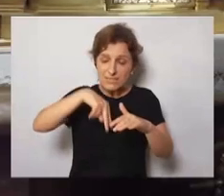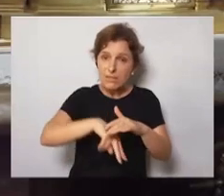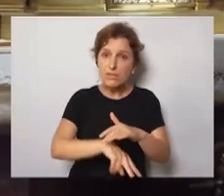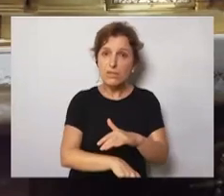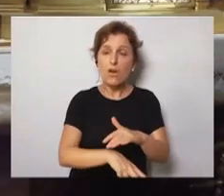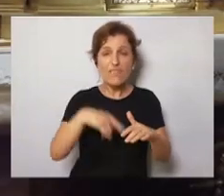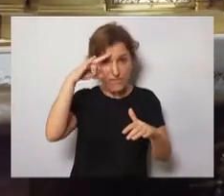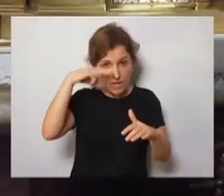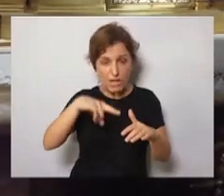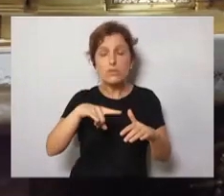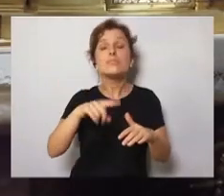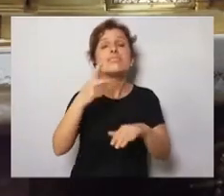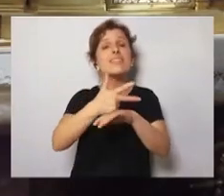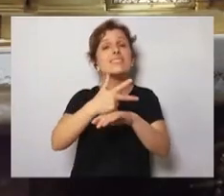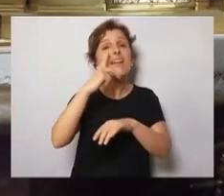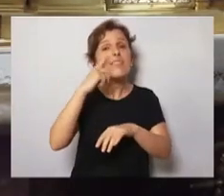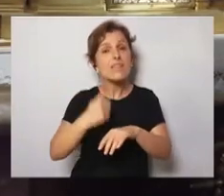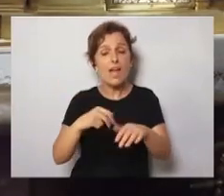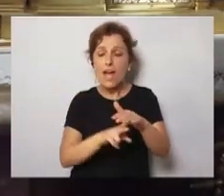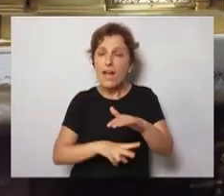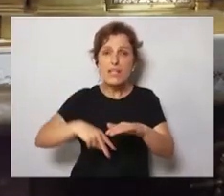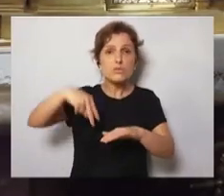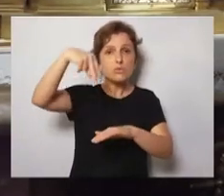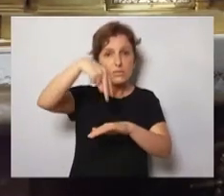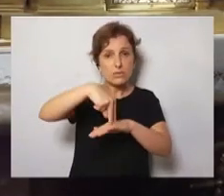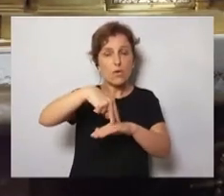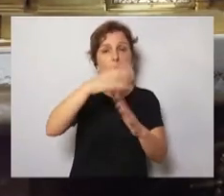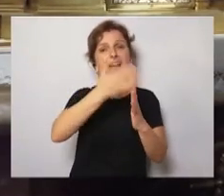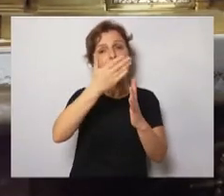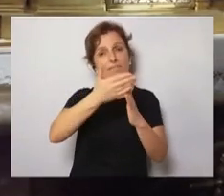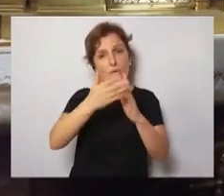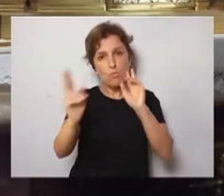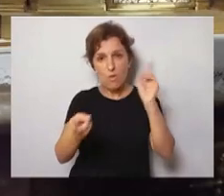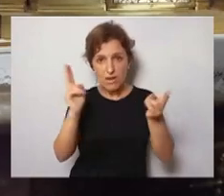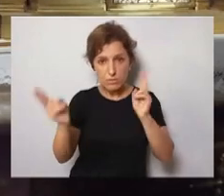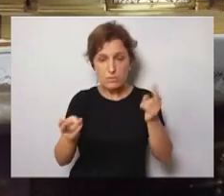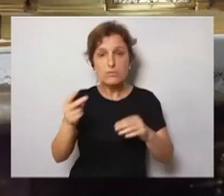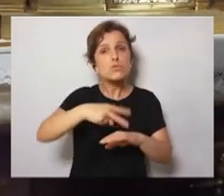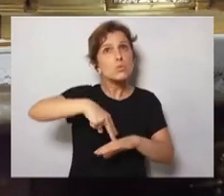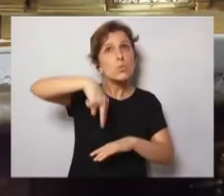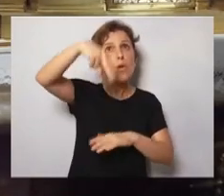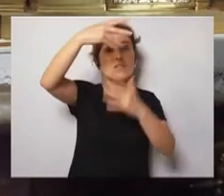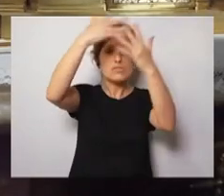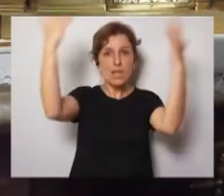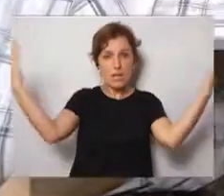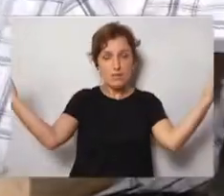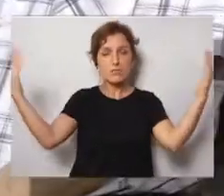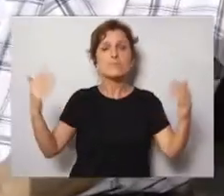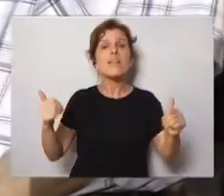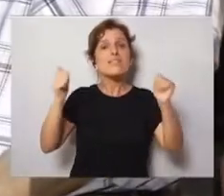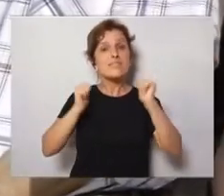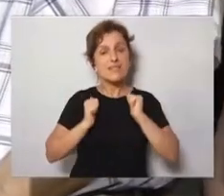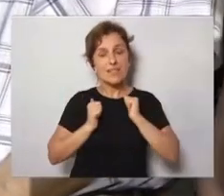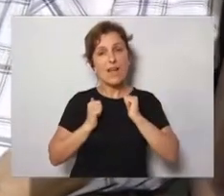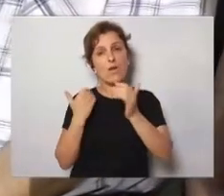descendió a los infiernos al tercer día resucitó de entre los muertos subió a los cielos